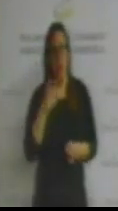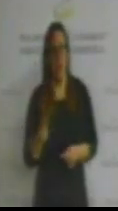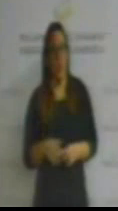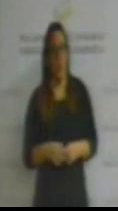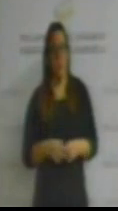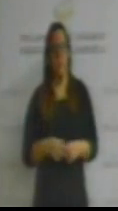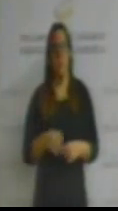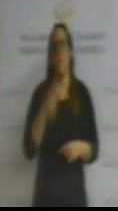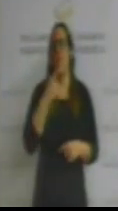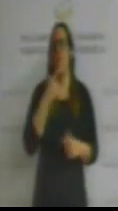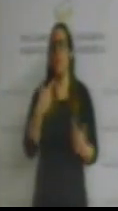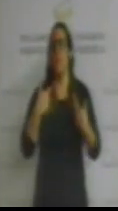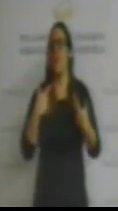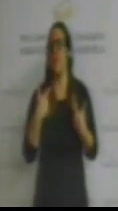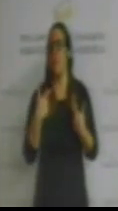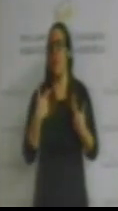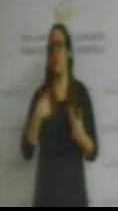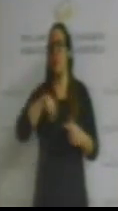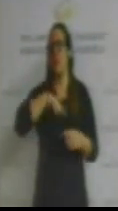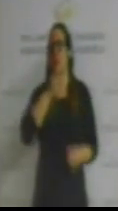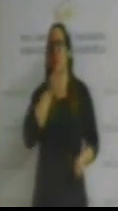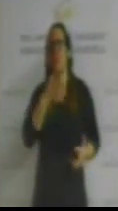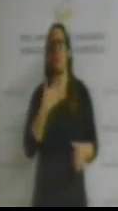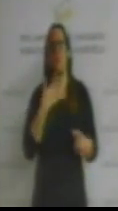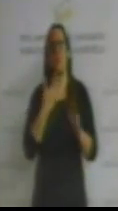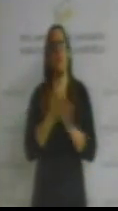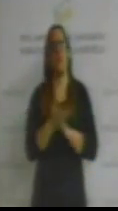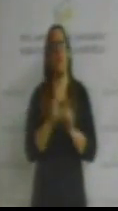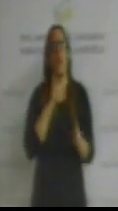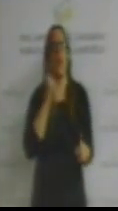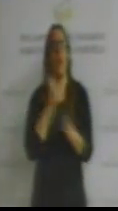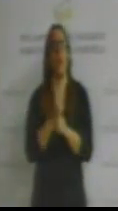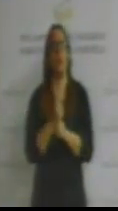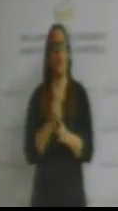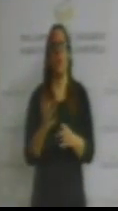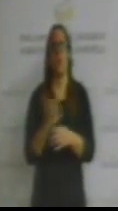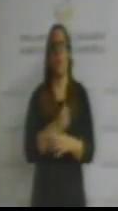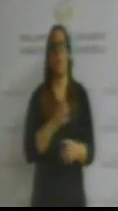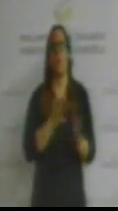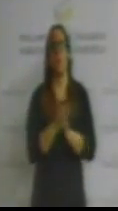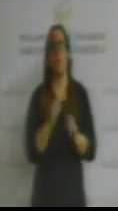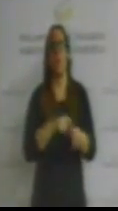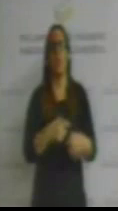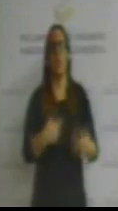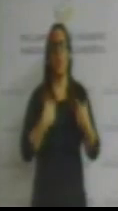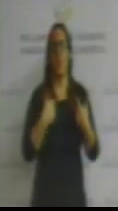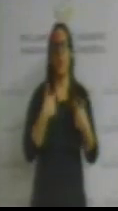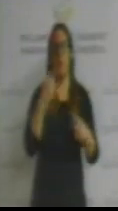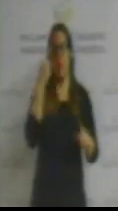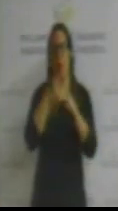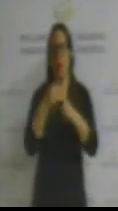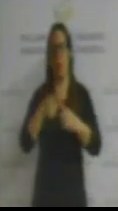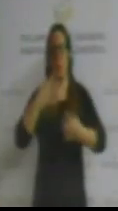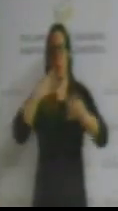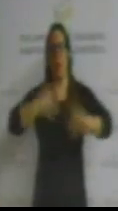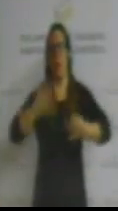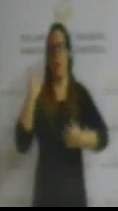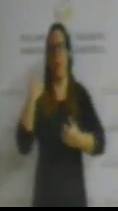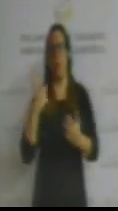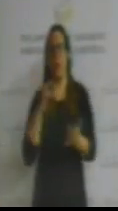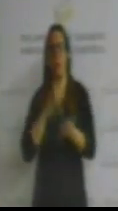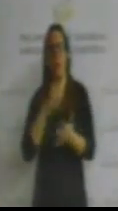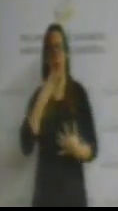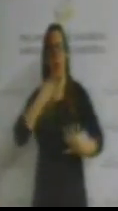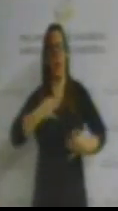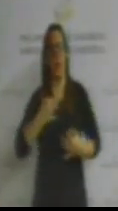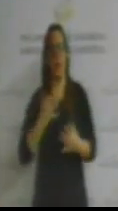manifestado en múltiples ocasiones que estamos en contra de que se victimice todo para tratar de confundir la realidad vivida con el terrorismo